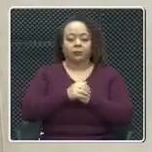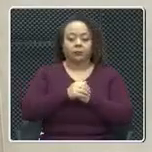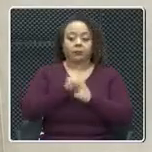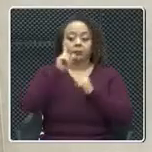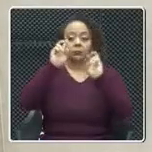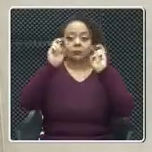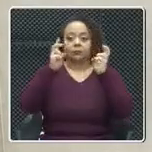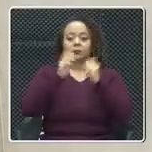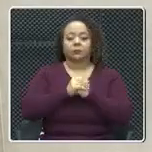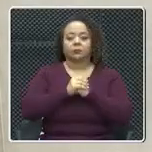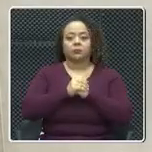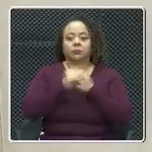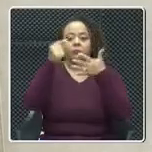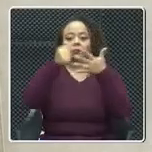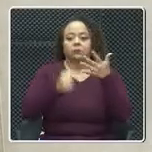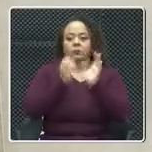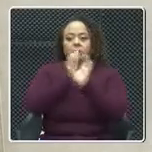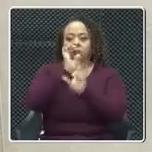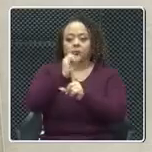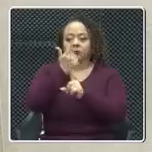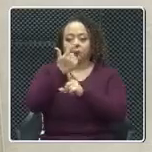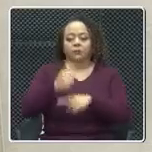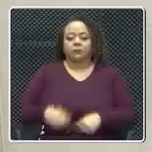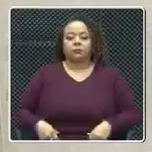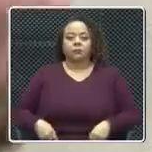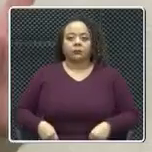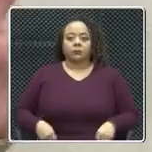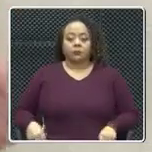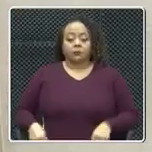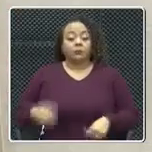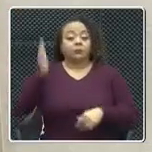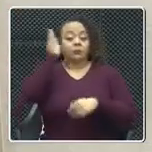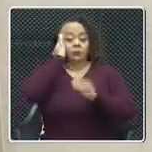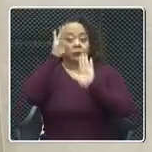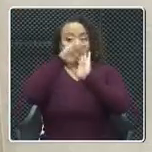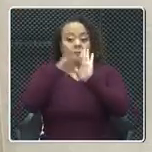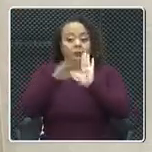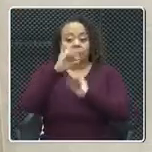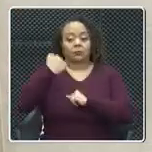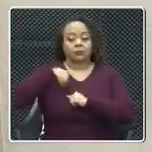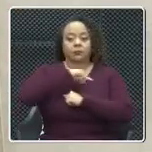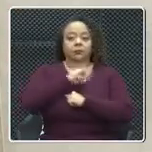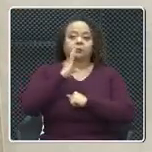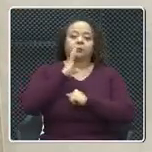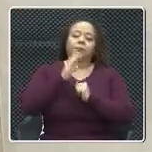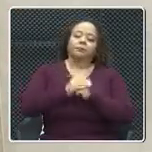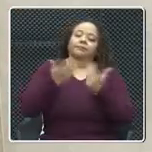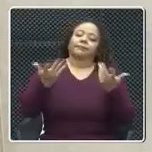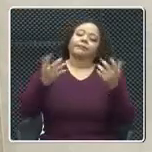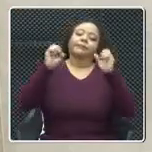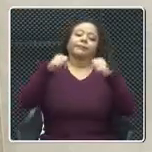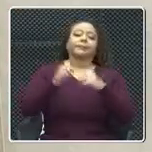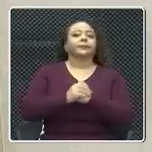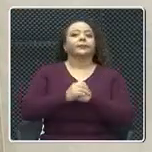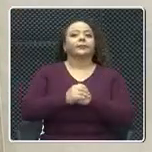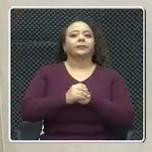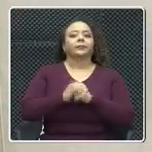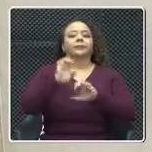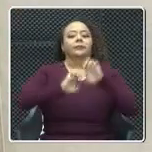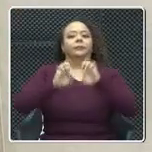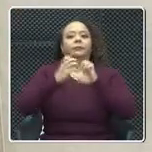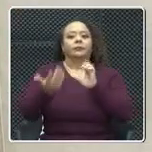de un tema de factores, claro, psicosociales y demás, conociendo ahora un poco el protocolo de lo que hemos hablado, claro, pues podríamos